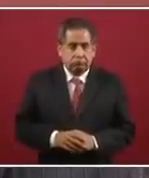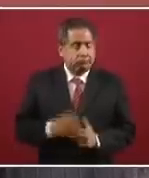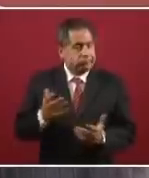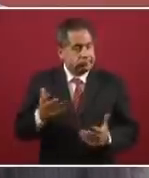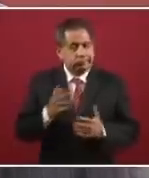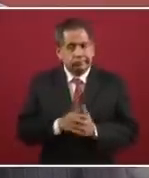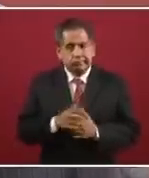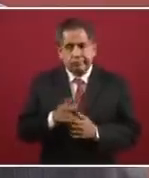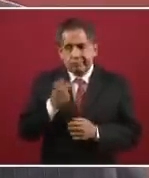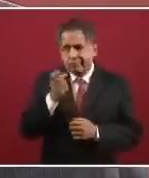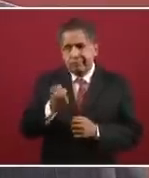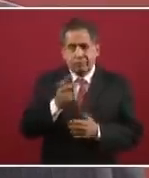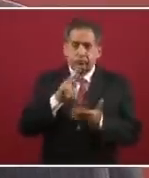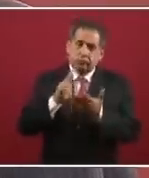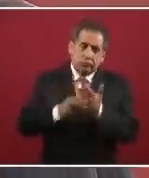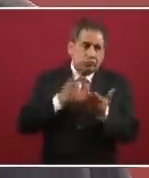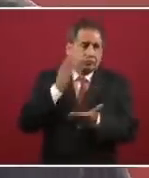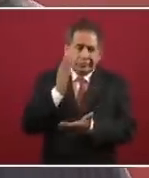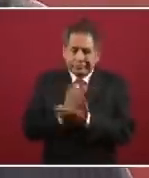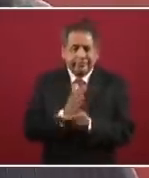Entonces, ya no hacer eso,